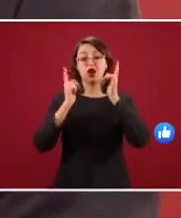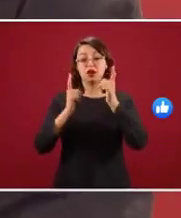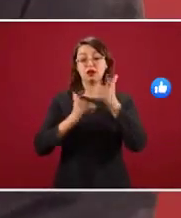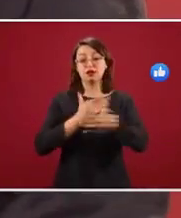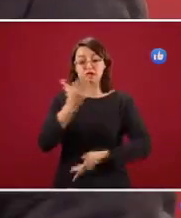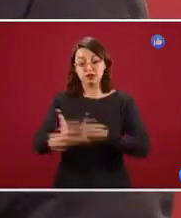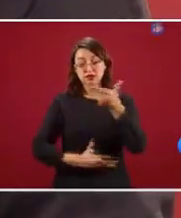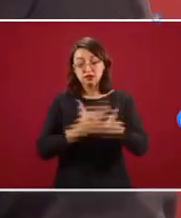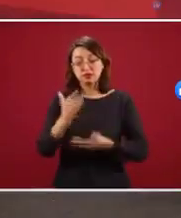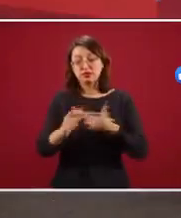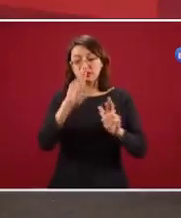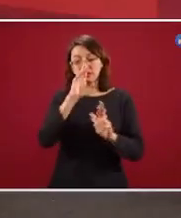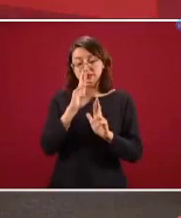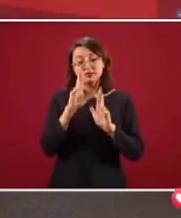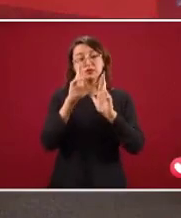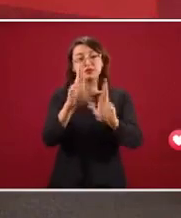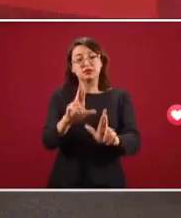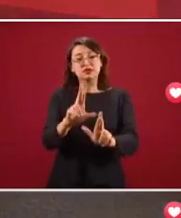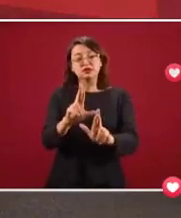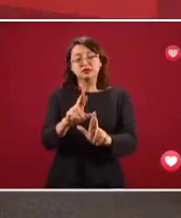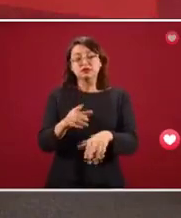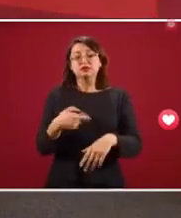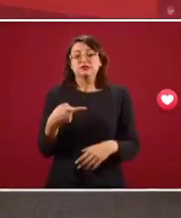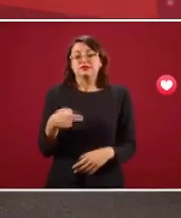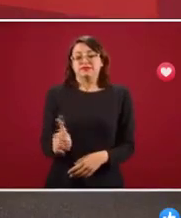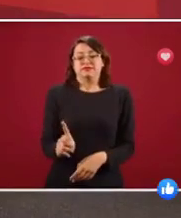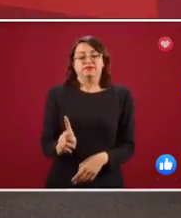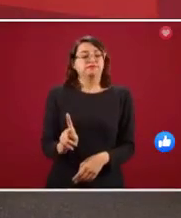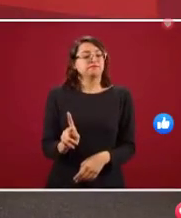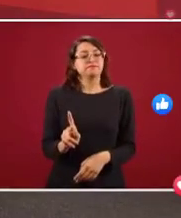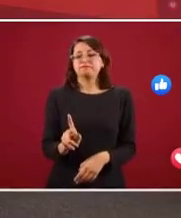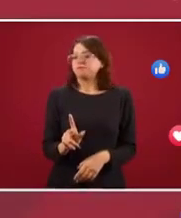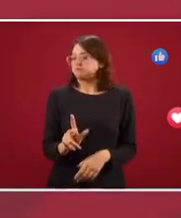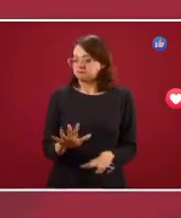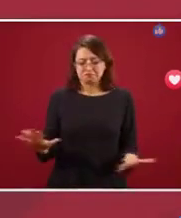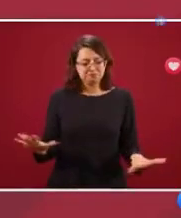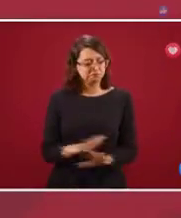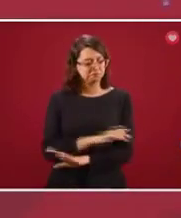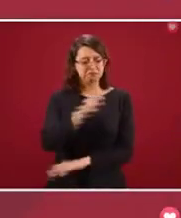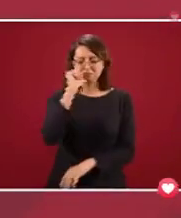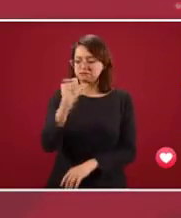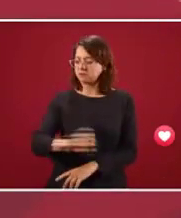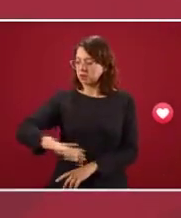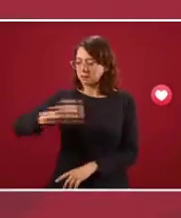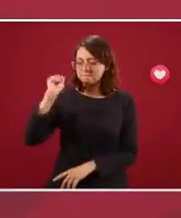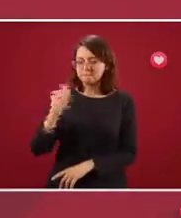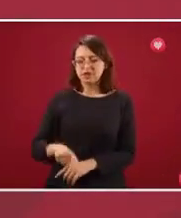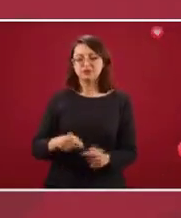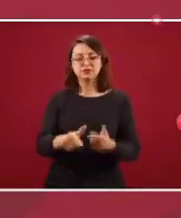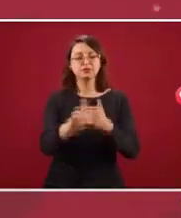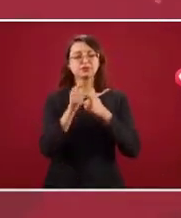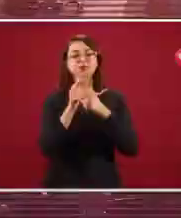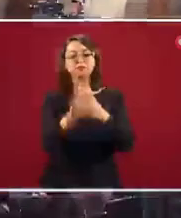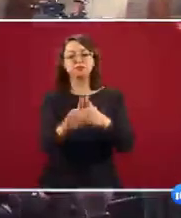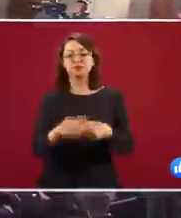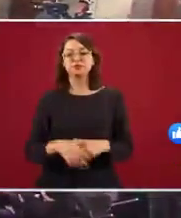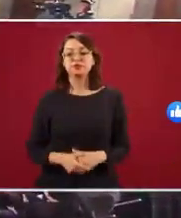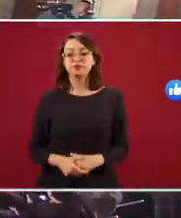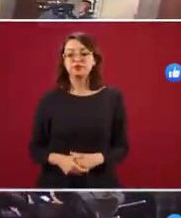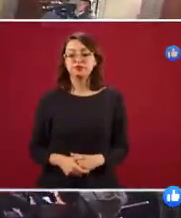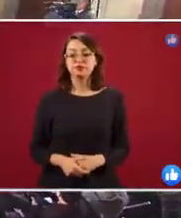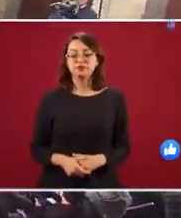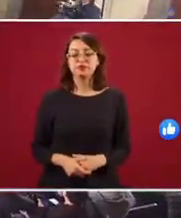eso es lo único pero no vamos a cambiar vamos a seguir igual de la misma manera y una pregunta para la